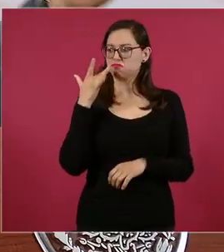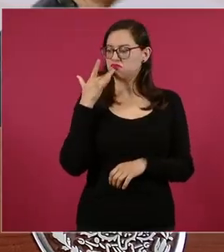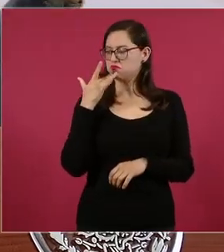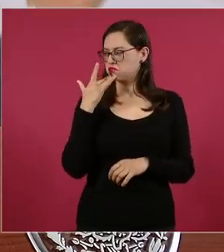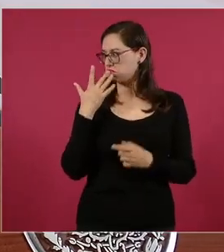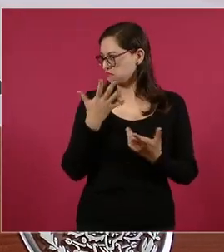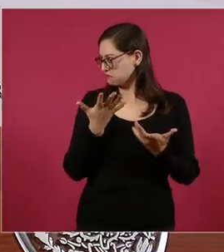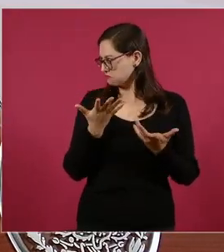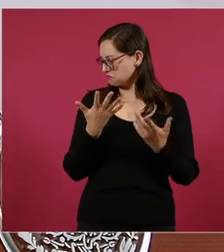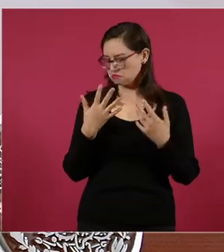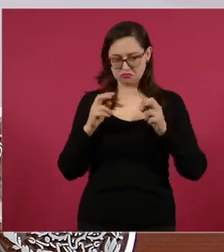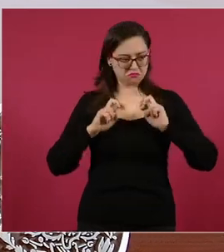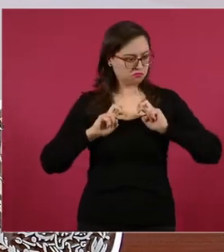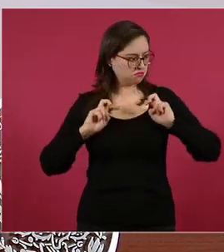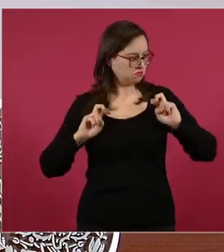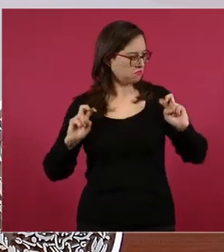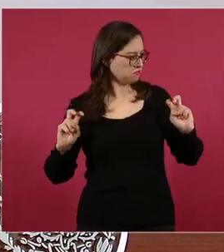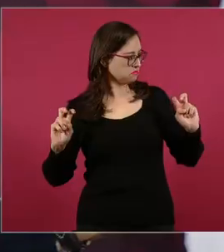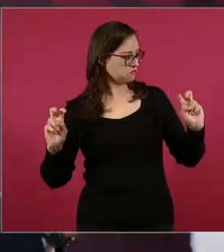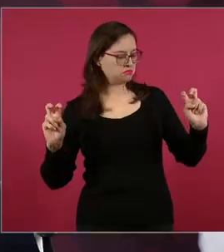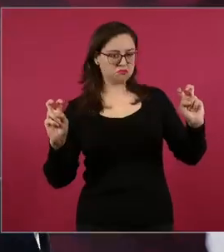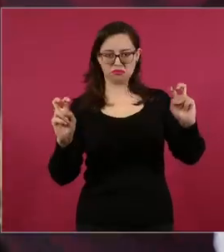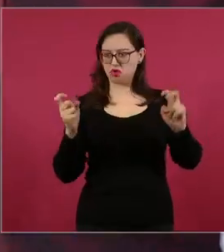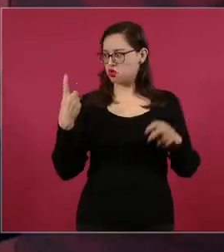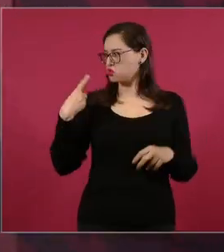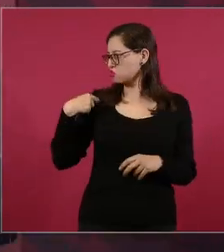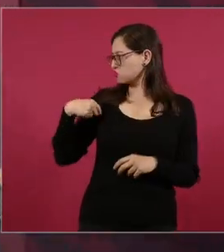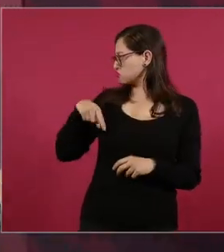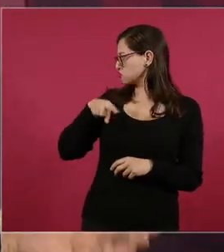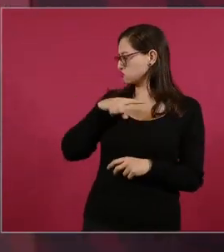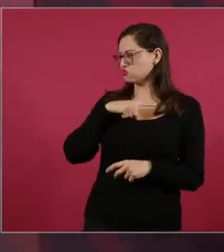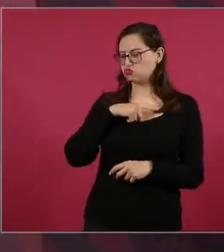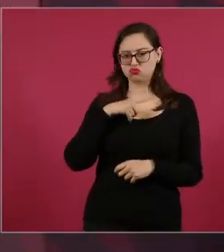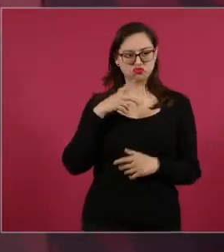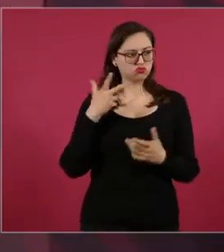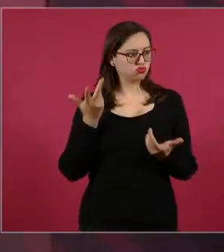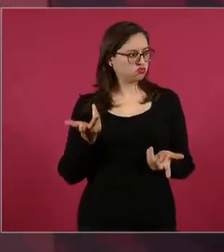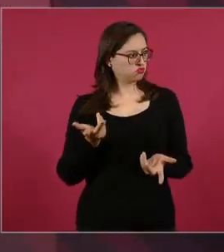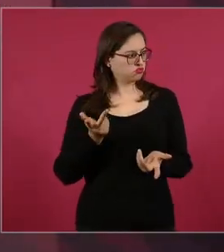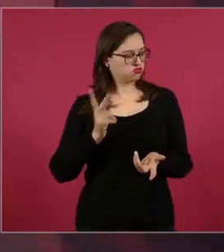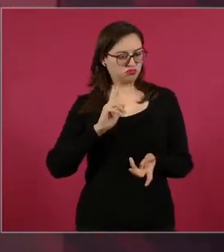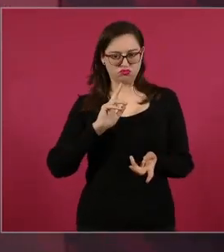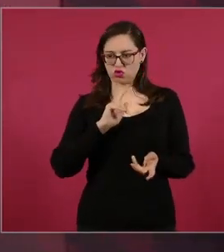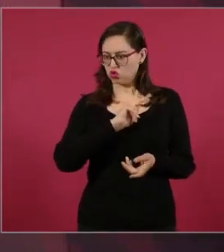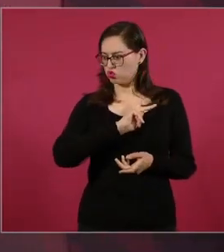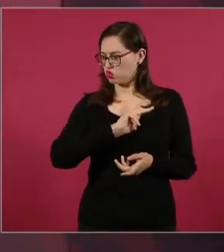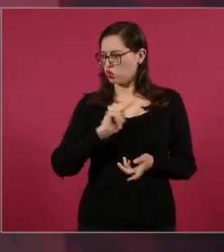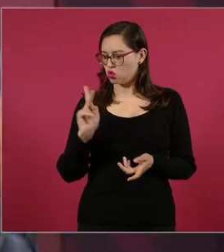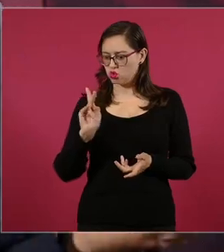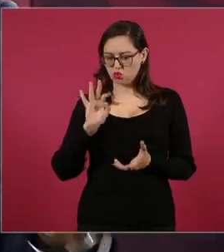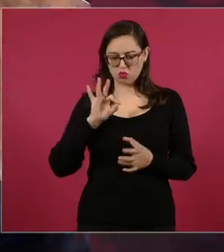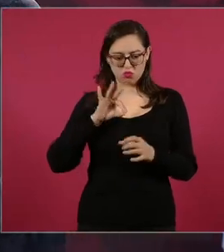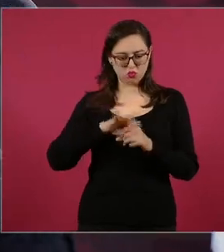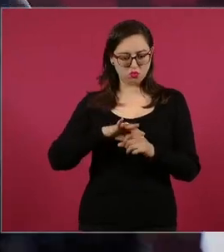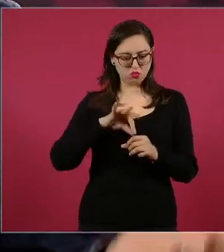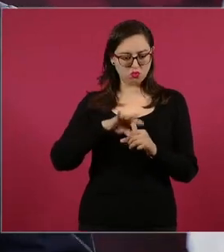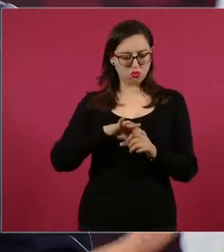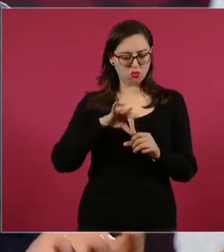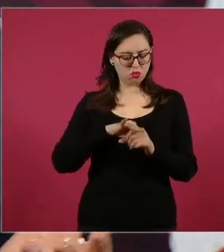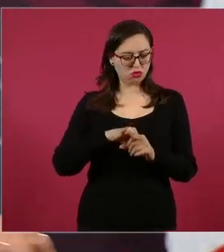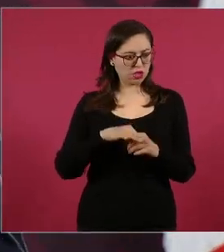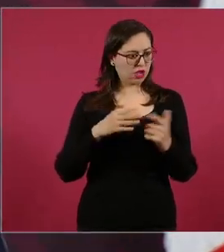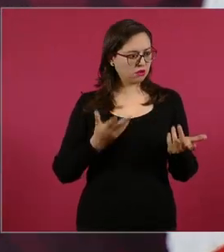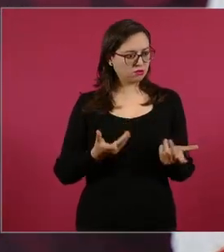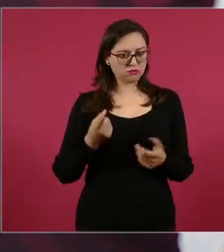veníamos a votar y todos íbamos a votar, no había nadie de primera